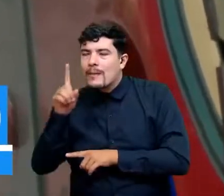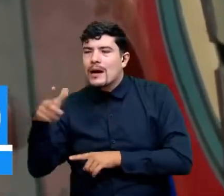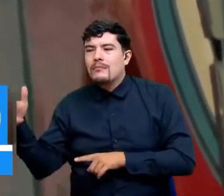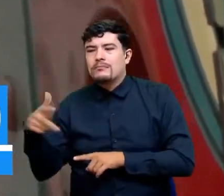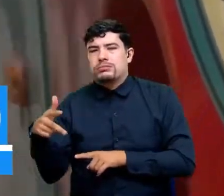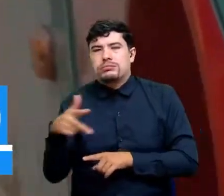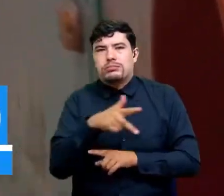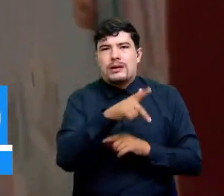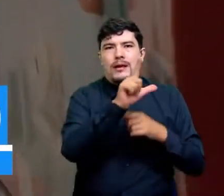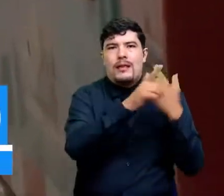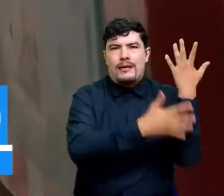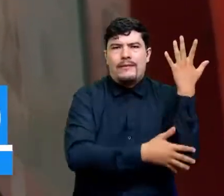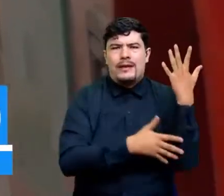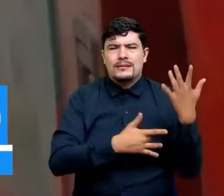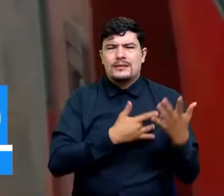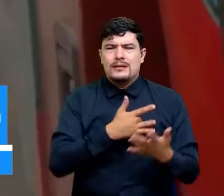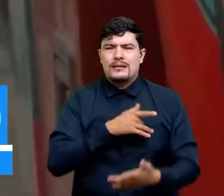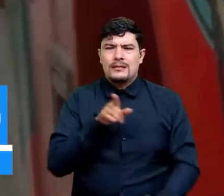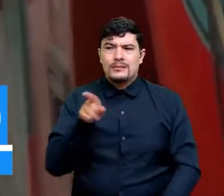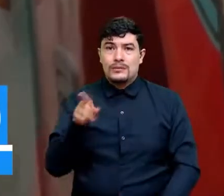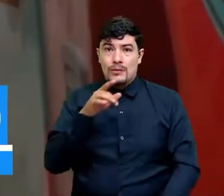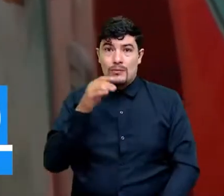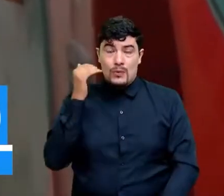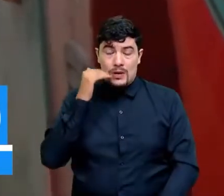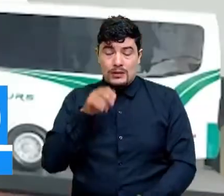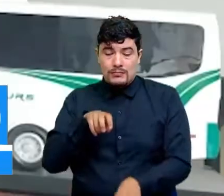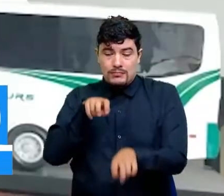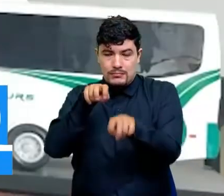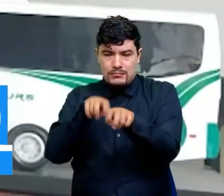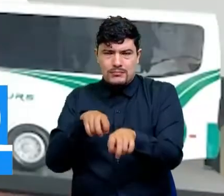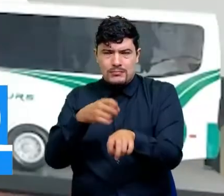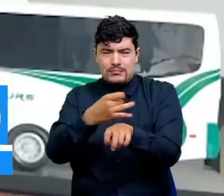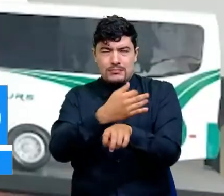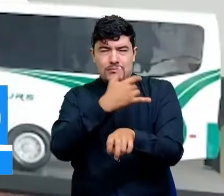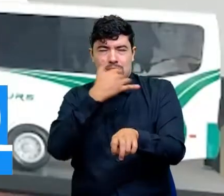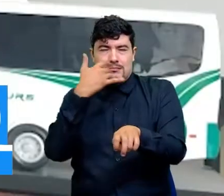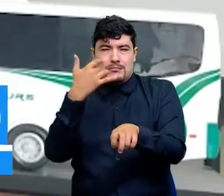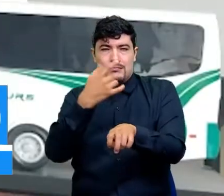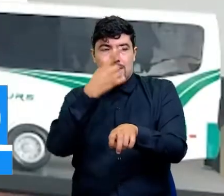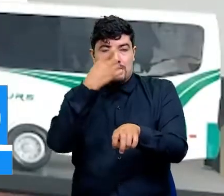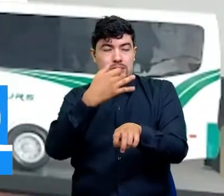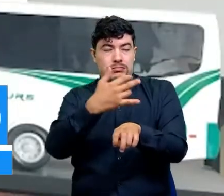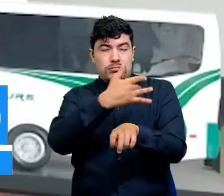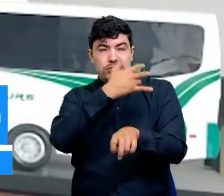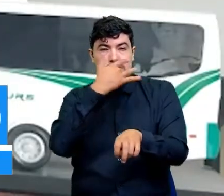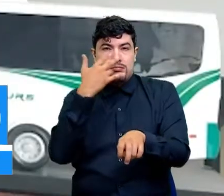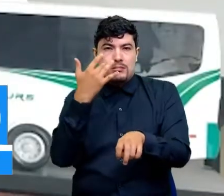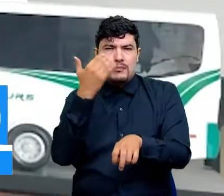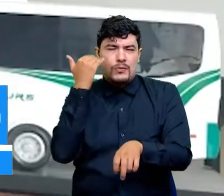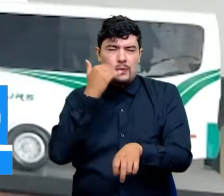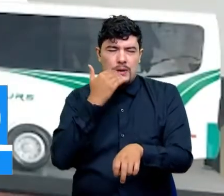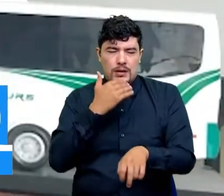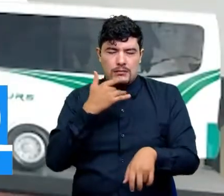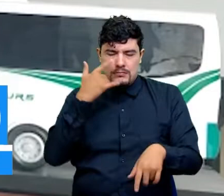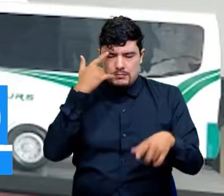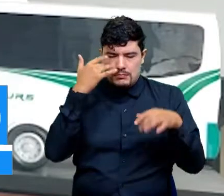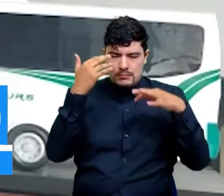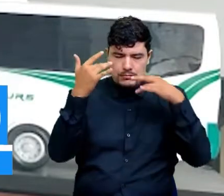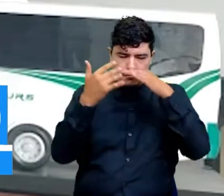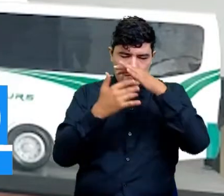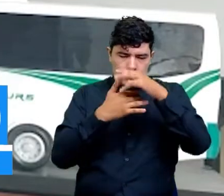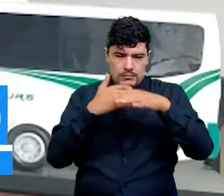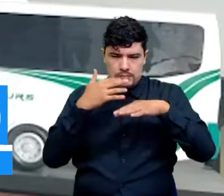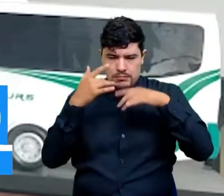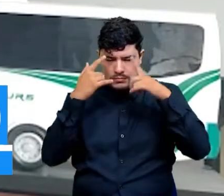de ella de alguna manera le roció una sustancia también que ella empezó a sentirse